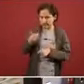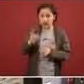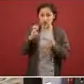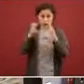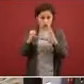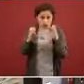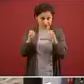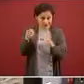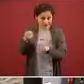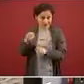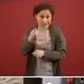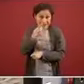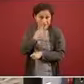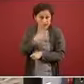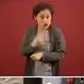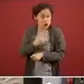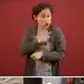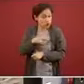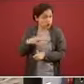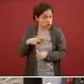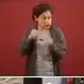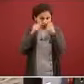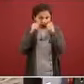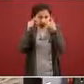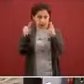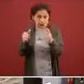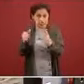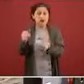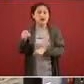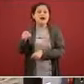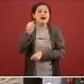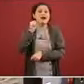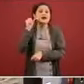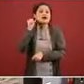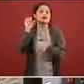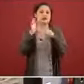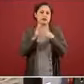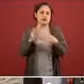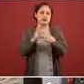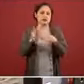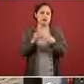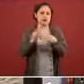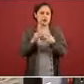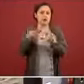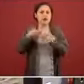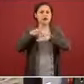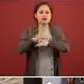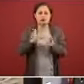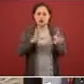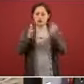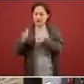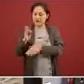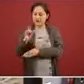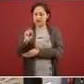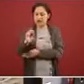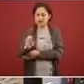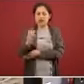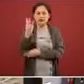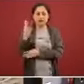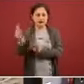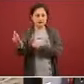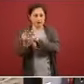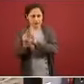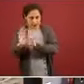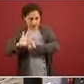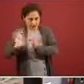usted de una fase 3, prácticamente los hechos en estos lugares. Y la otra, respecto a